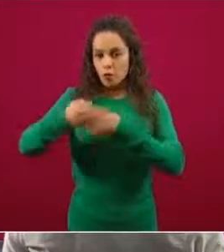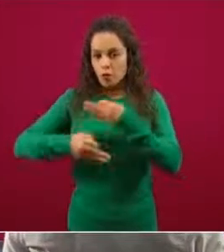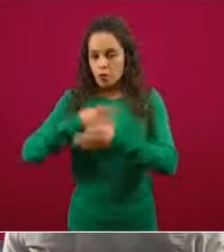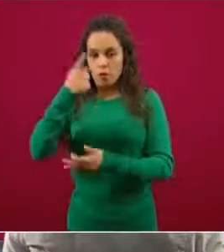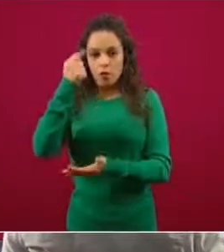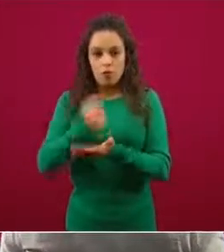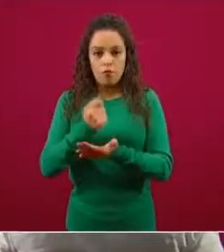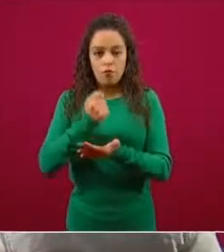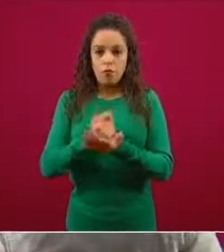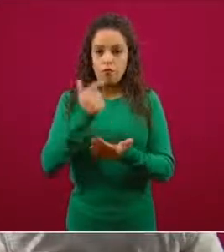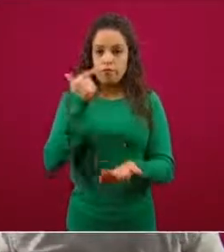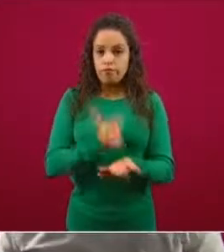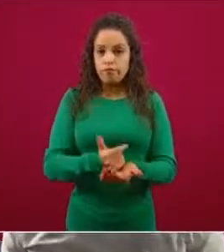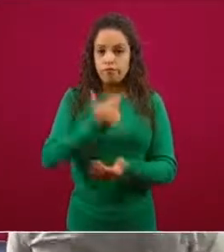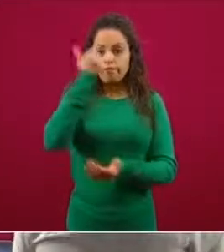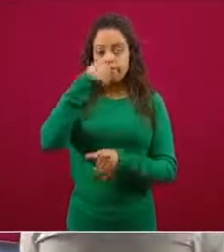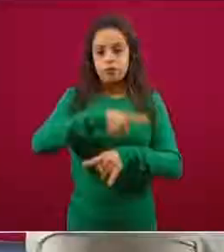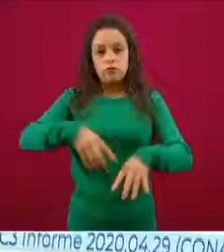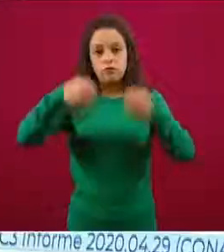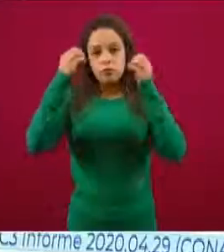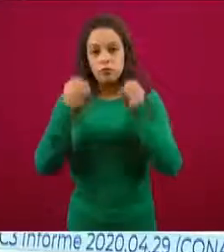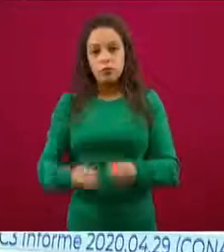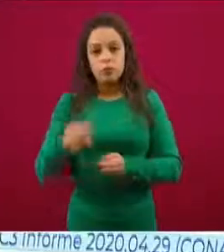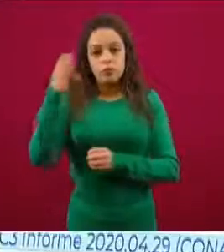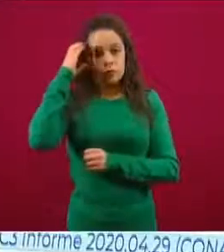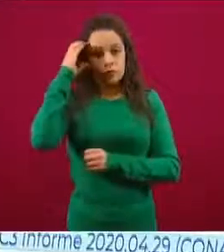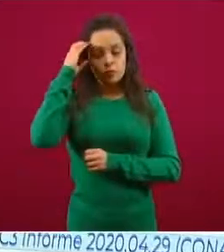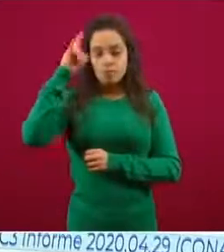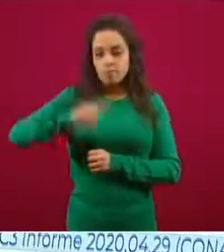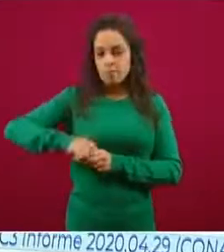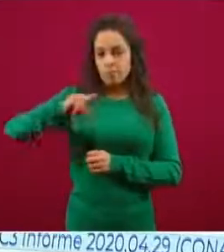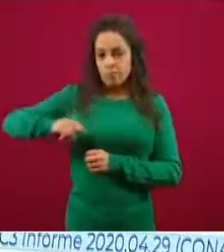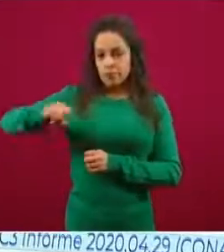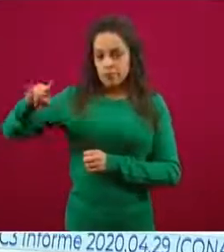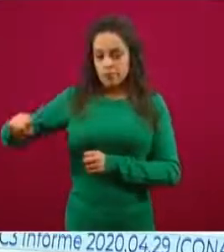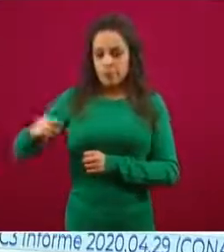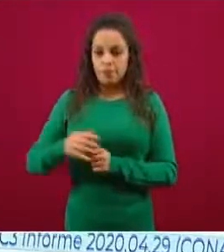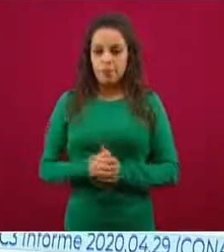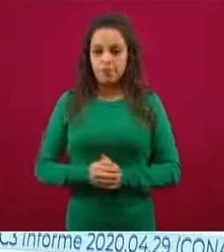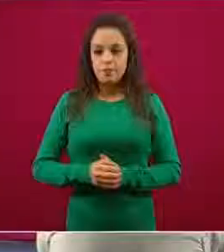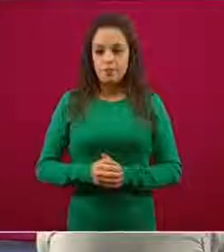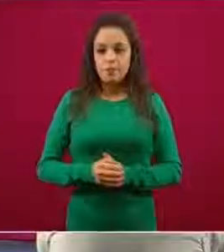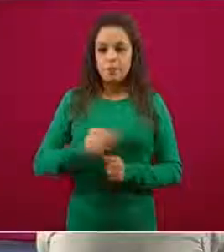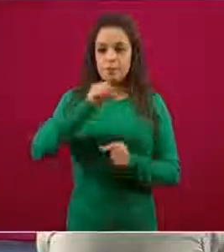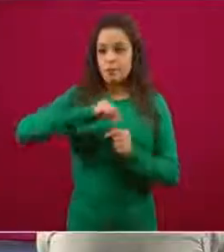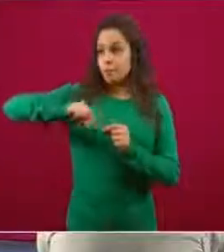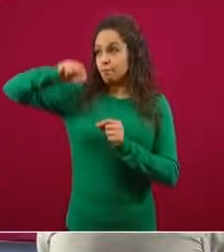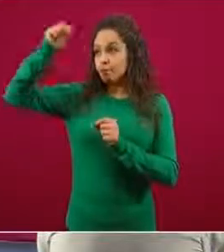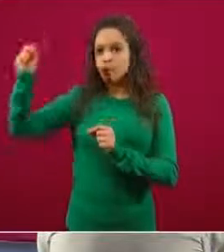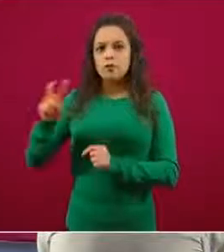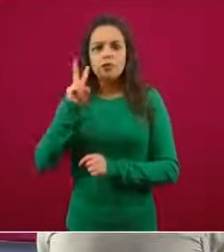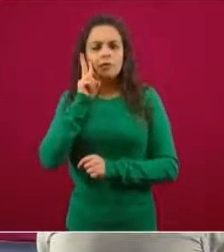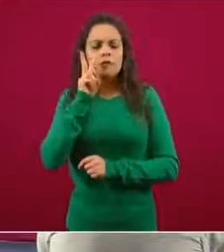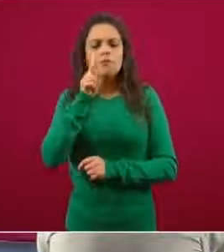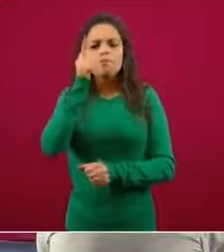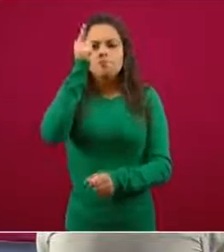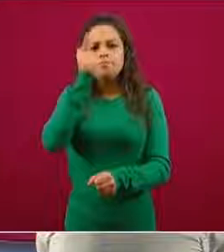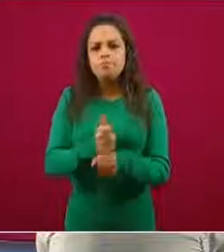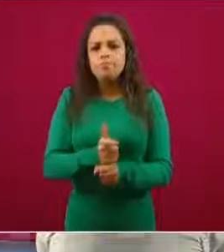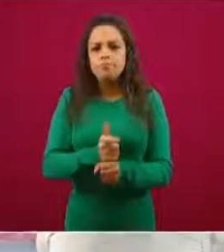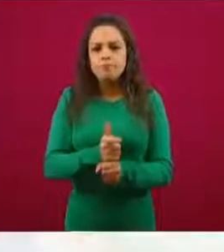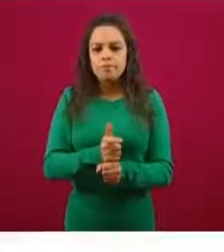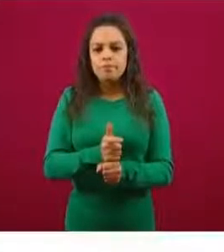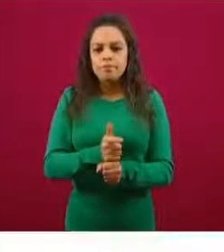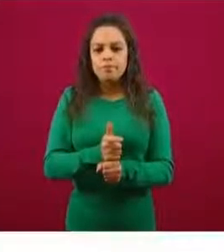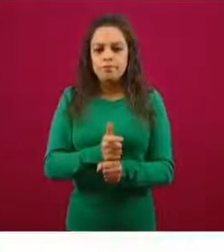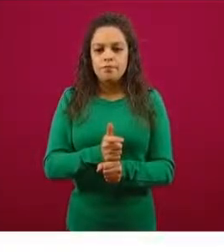intensivas. ¿Sí? La ocupación de terapias intensivas. Y lo que muestra la curva es en cada día cuántas personas